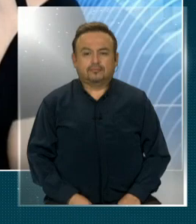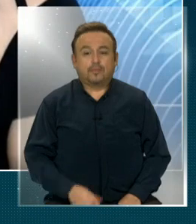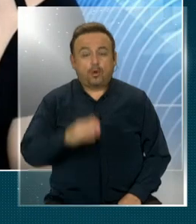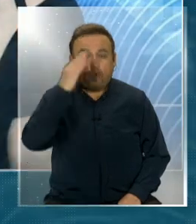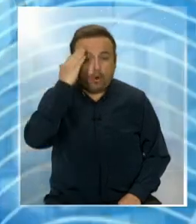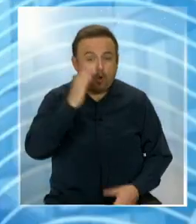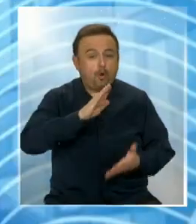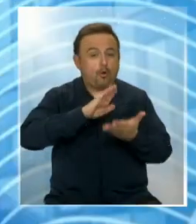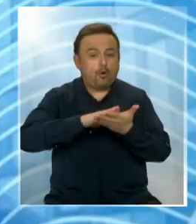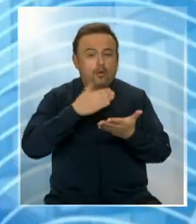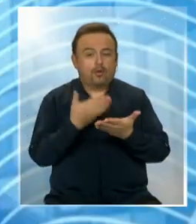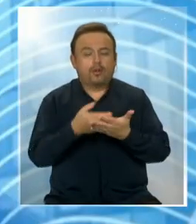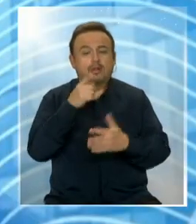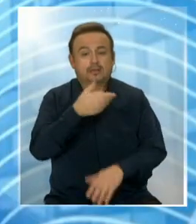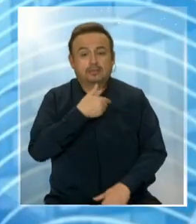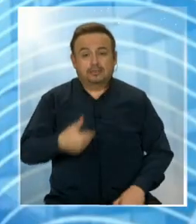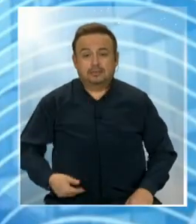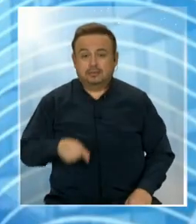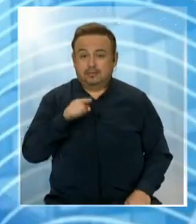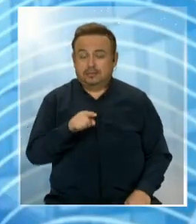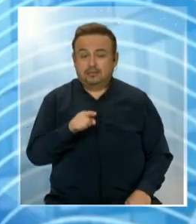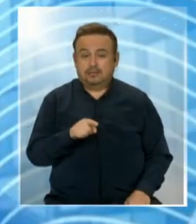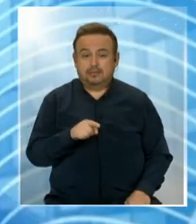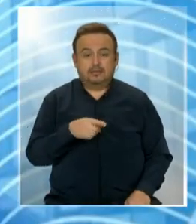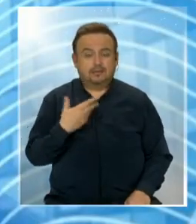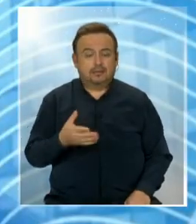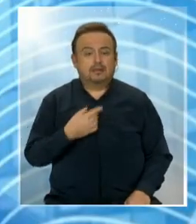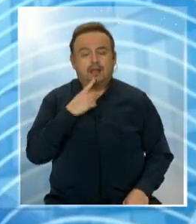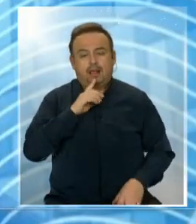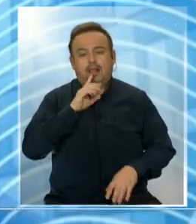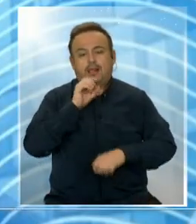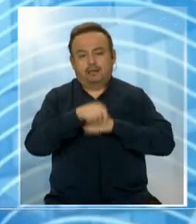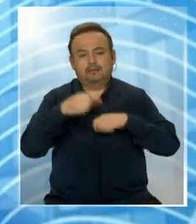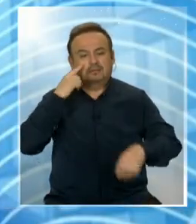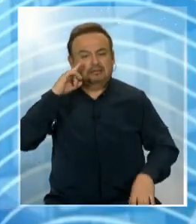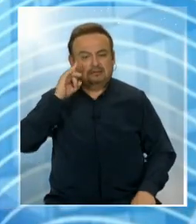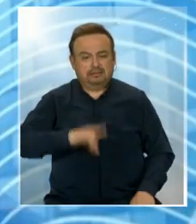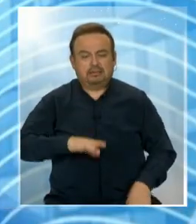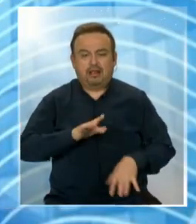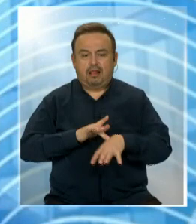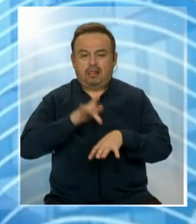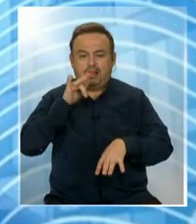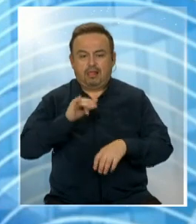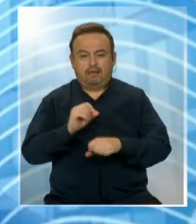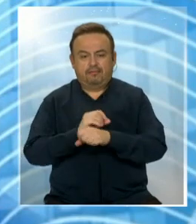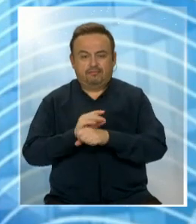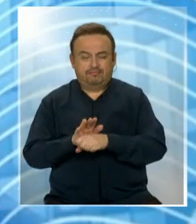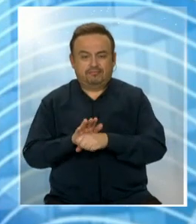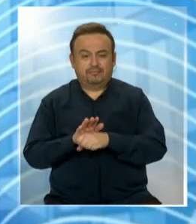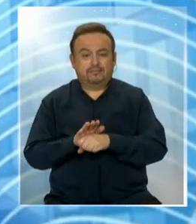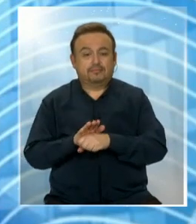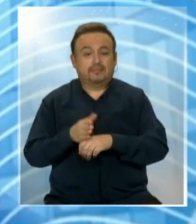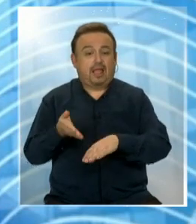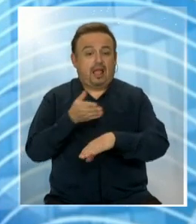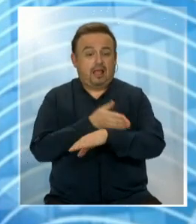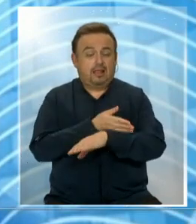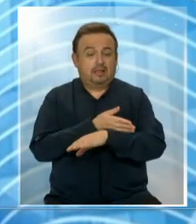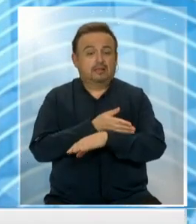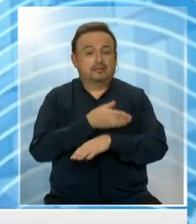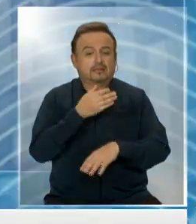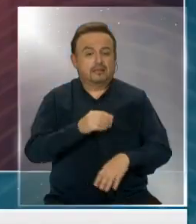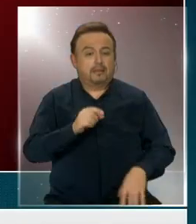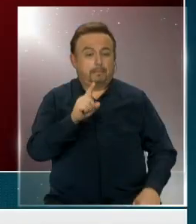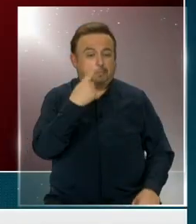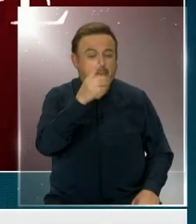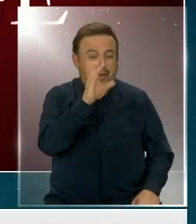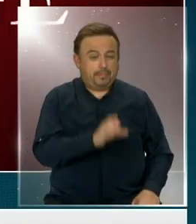Hola, ¿cómo están? El presidente Donald Trump admitió que sabía de la gravedad del coronavirus semanas antes incluso de que